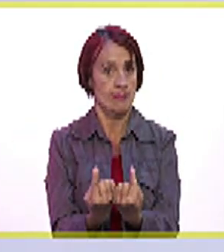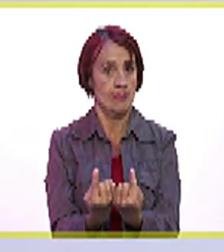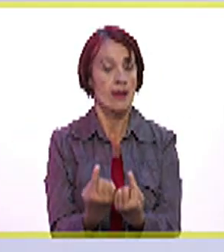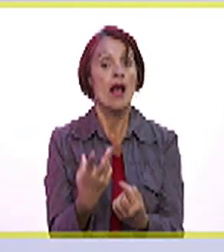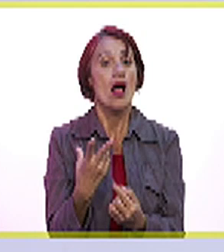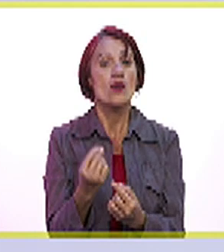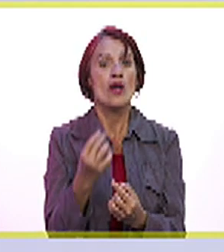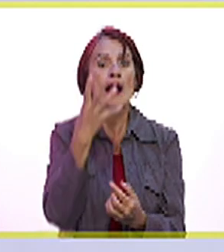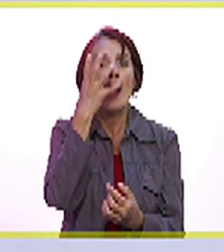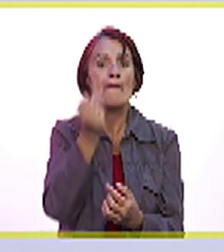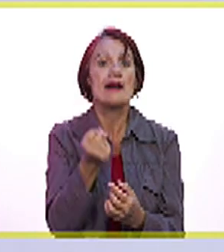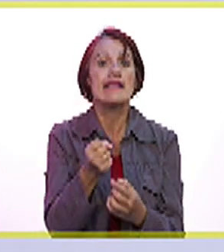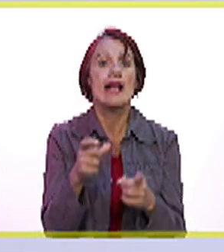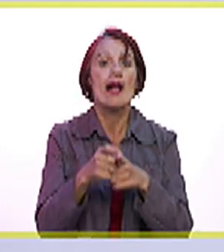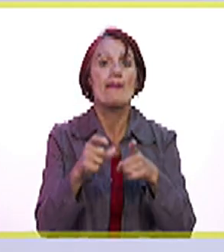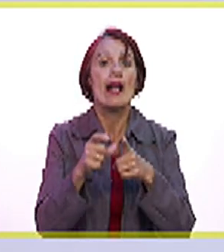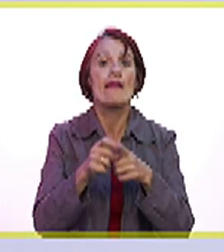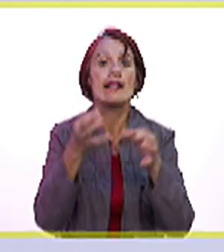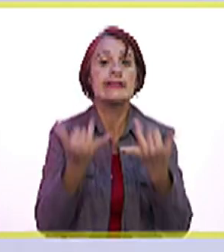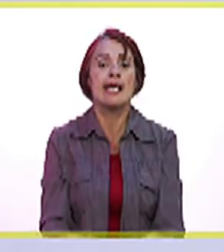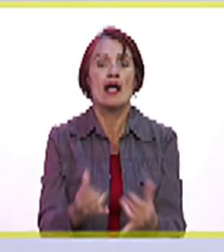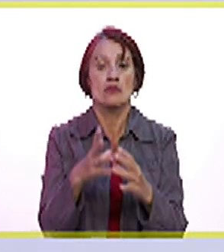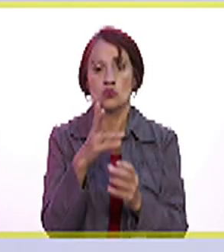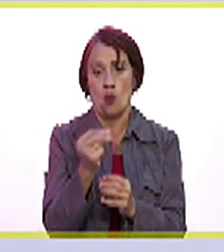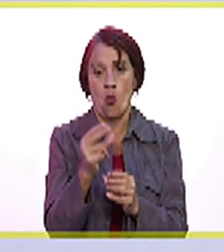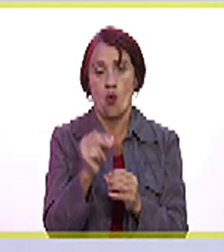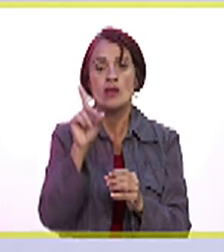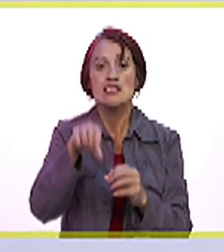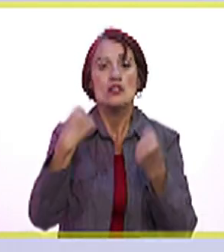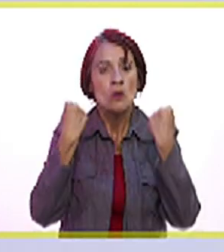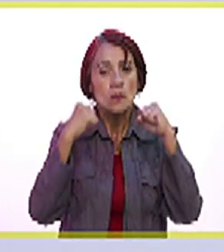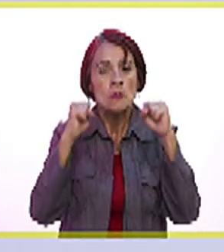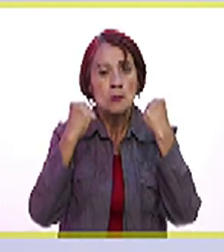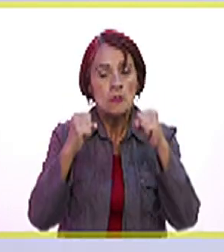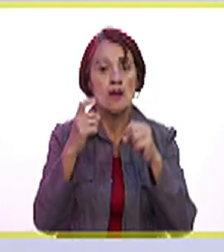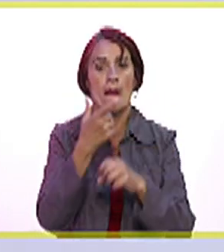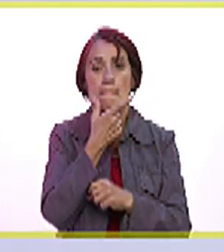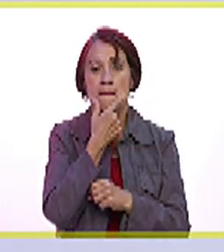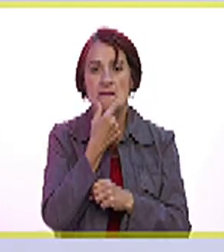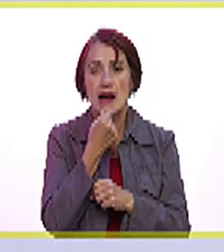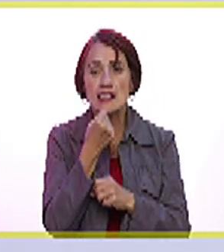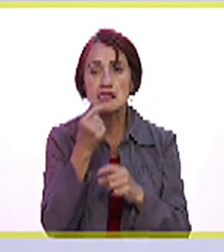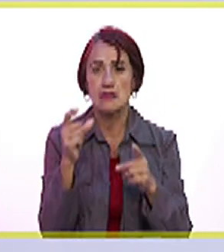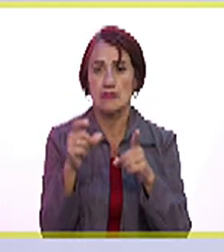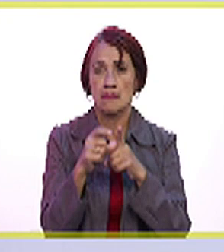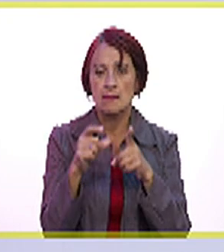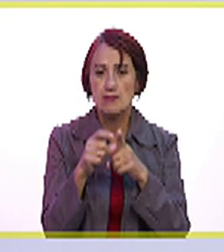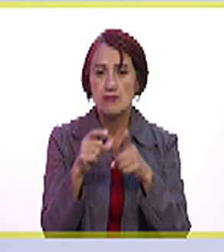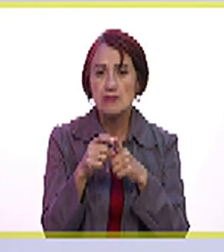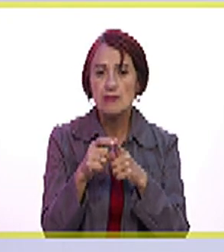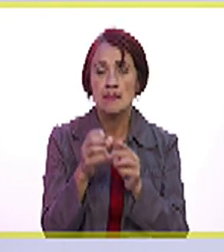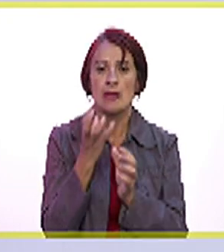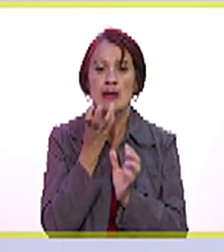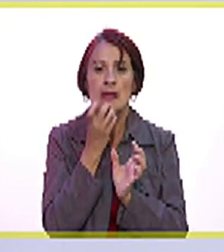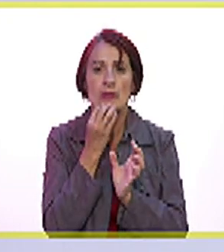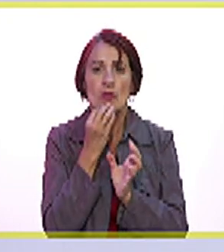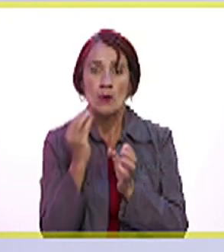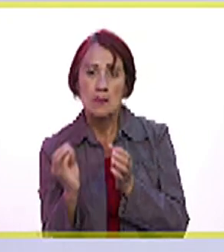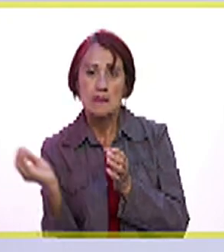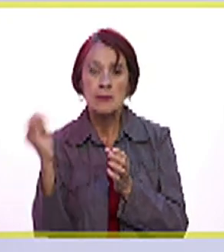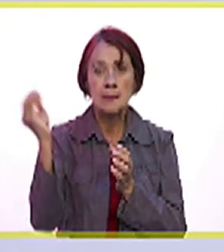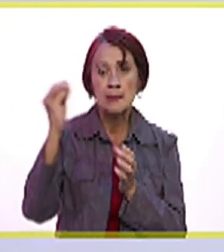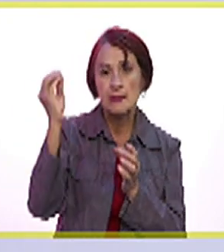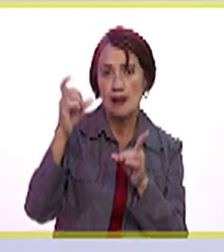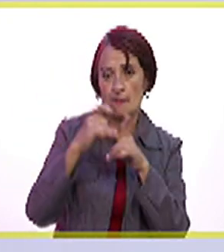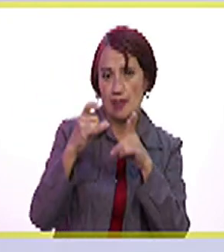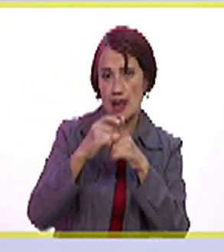que aprendernos todas las palabras. Iniciamos con nuestro entorno y nos va a ser más fácil luego, posterior, a lo mejor ir agregando nuevas